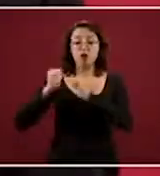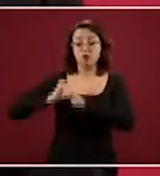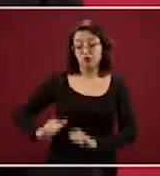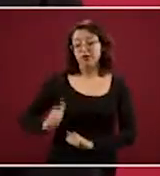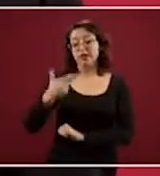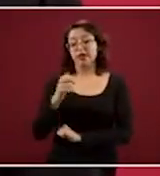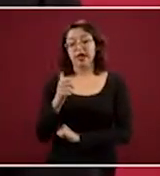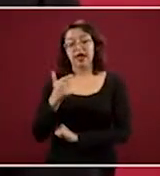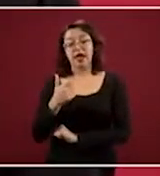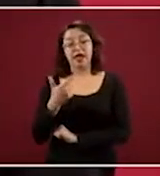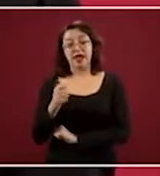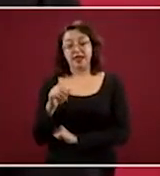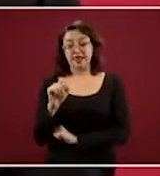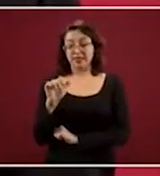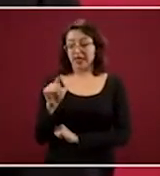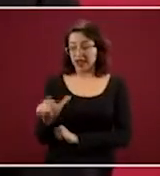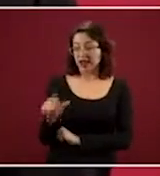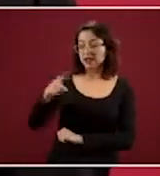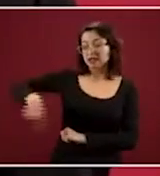las comunidades.